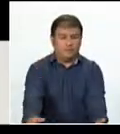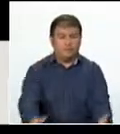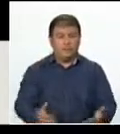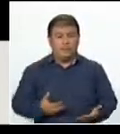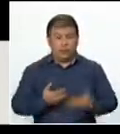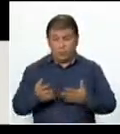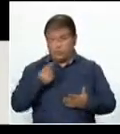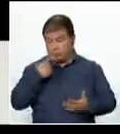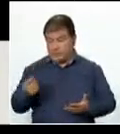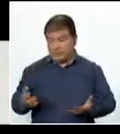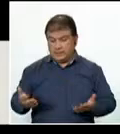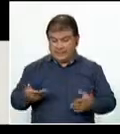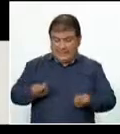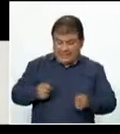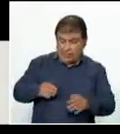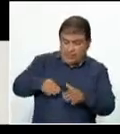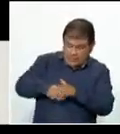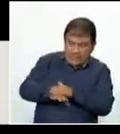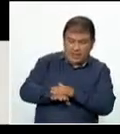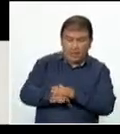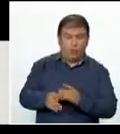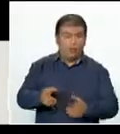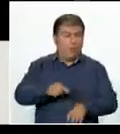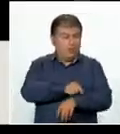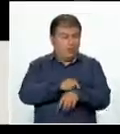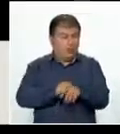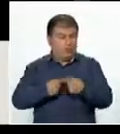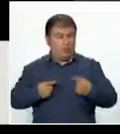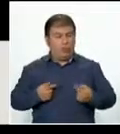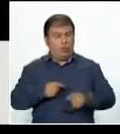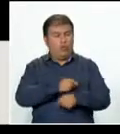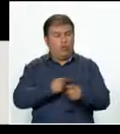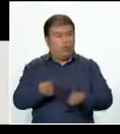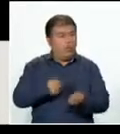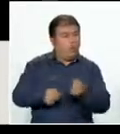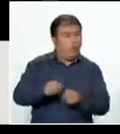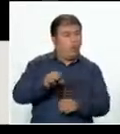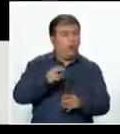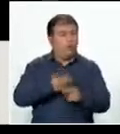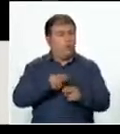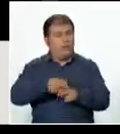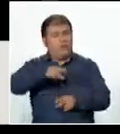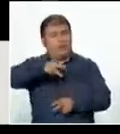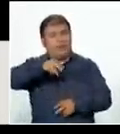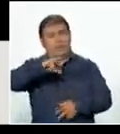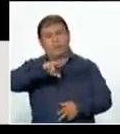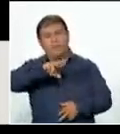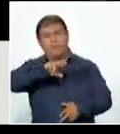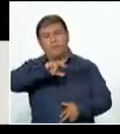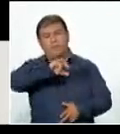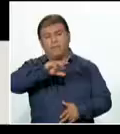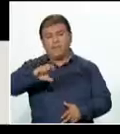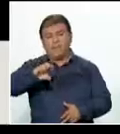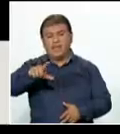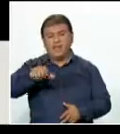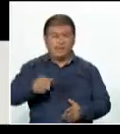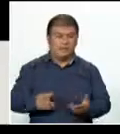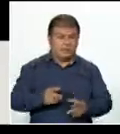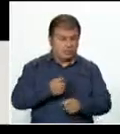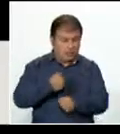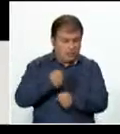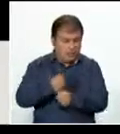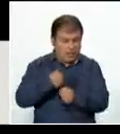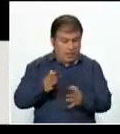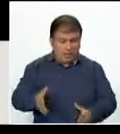como mencionas, intentaron meterse a una joyería, la joyería Mirella. A una joyería. Igual esto, como les comento, está por confirmar. Los